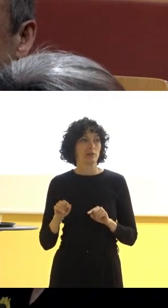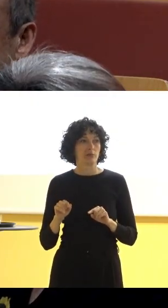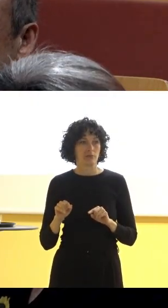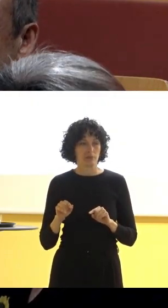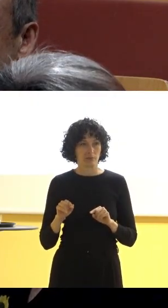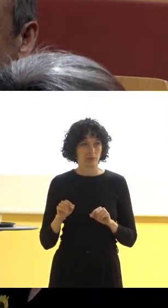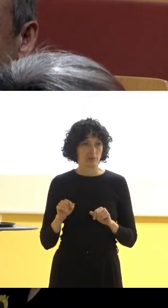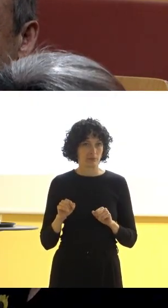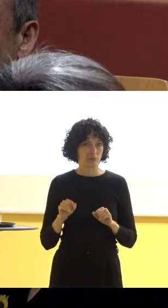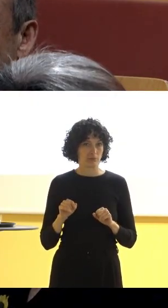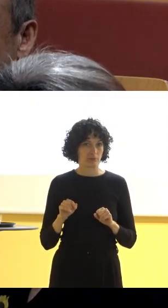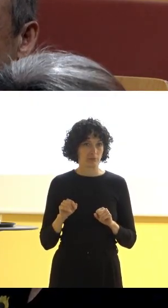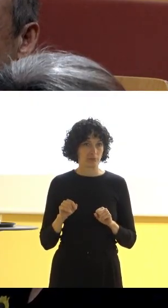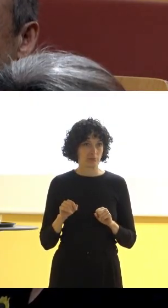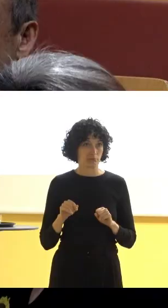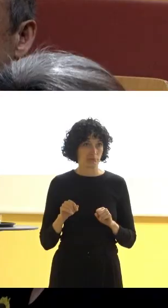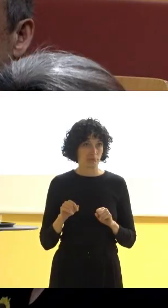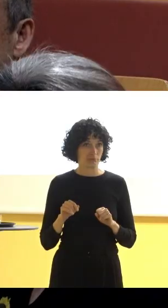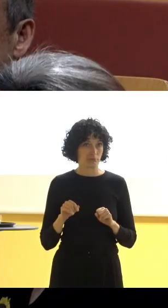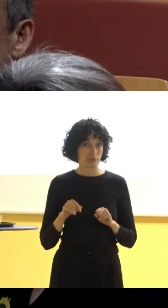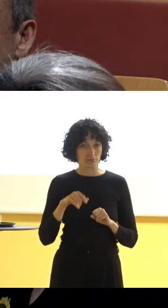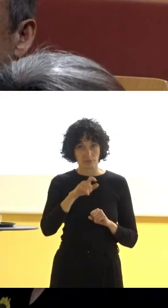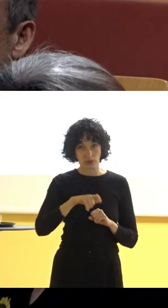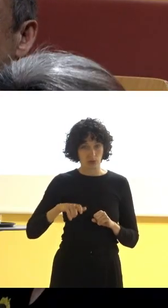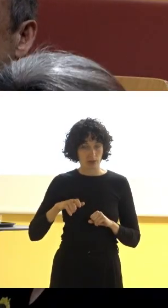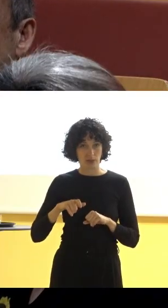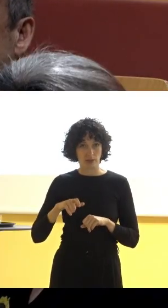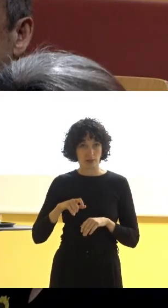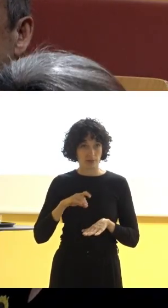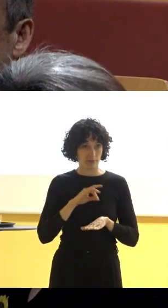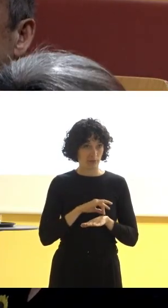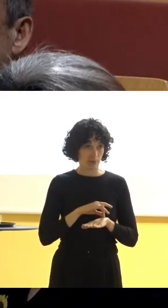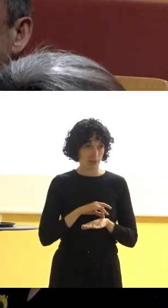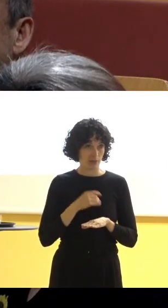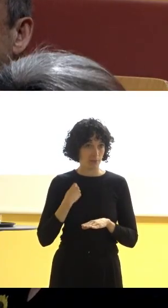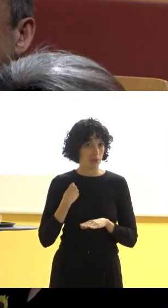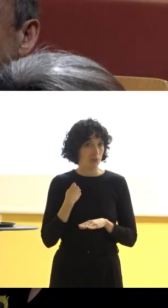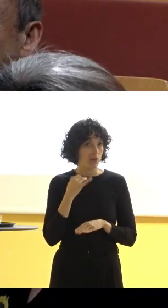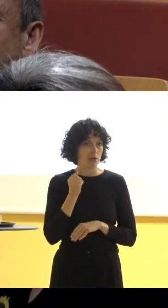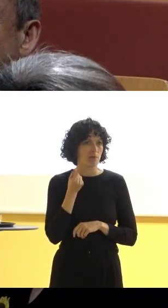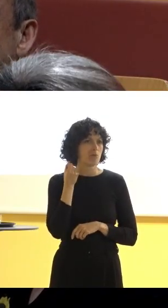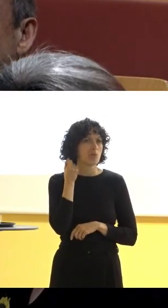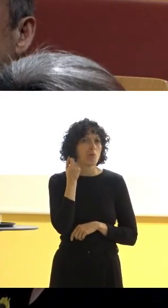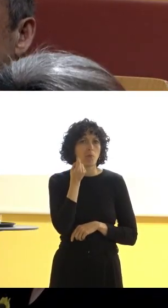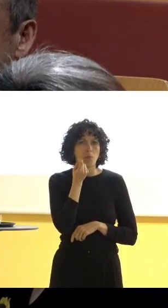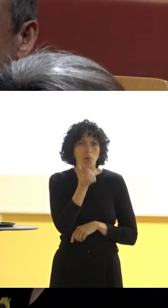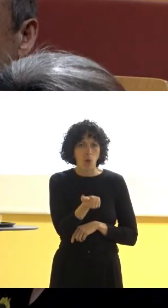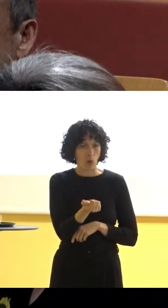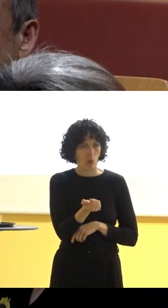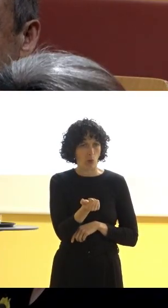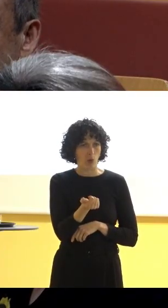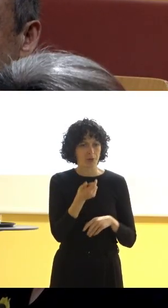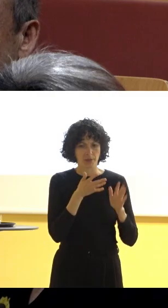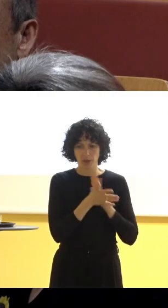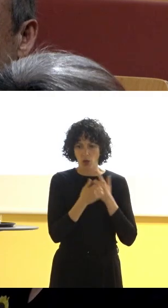muy poco número de personas con esa enfermedad. Entonces, el acceso a esas